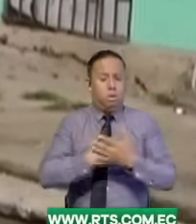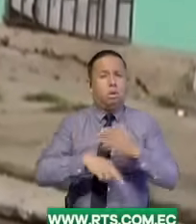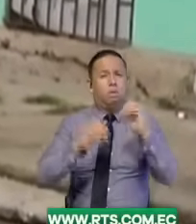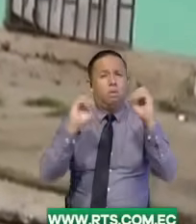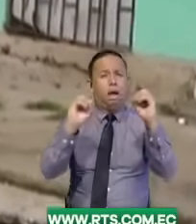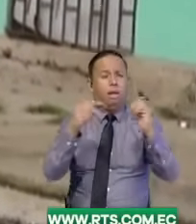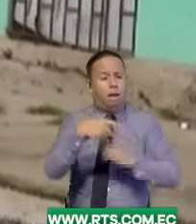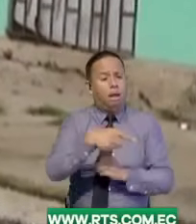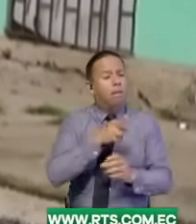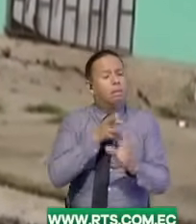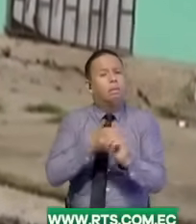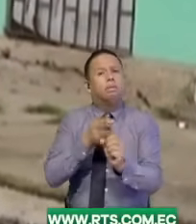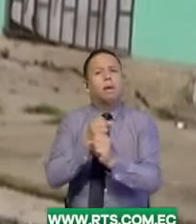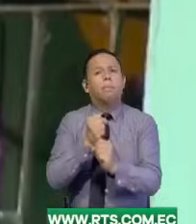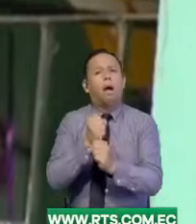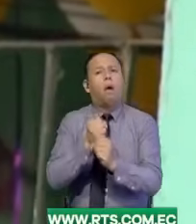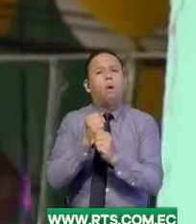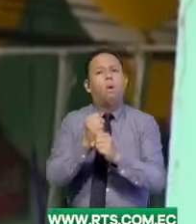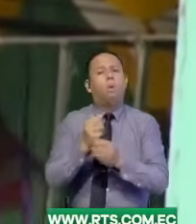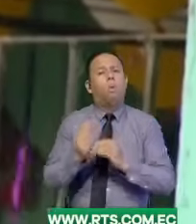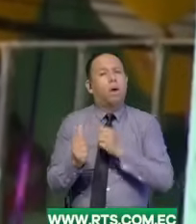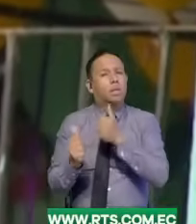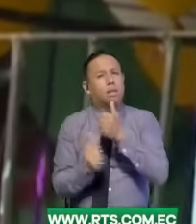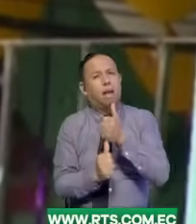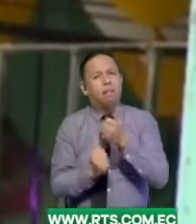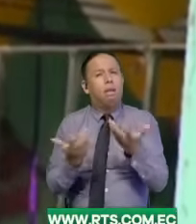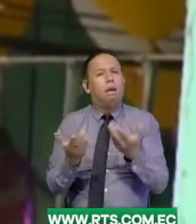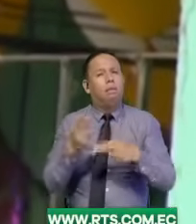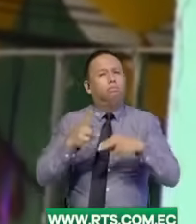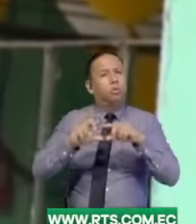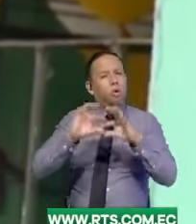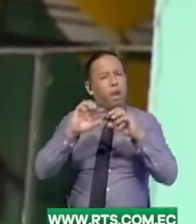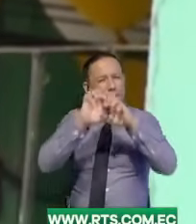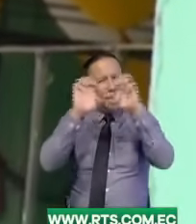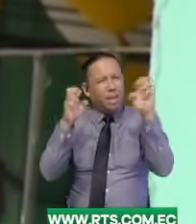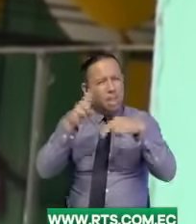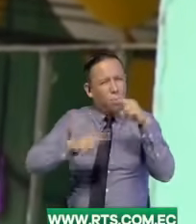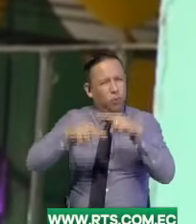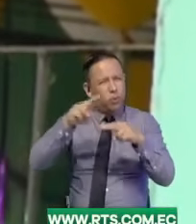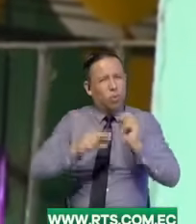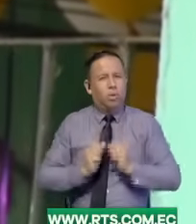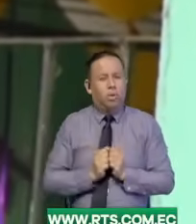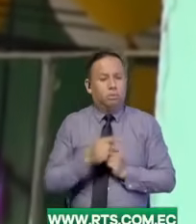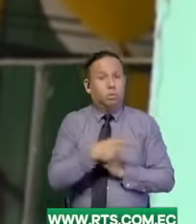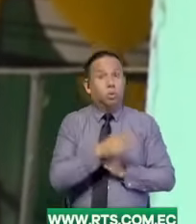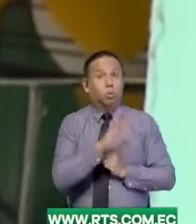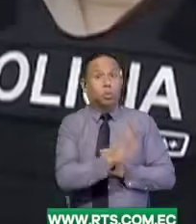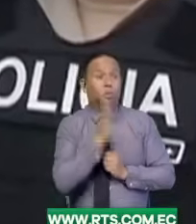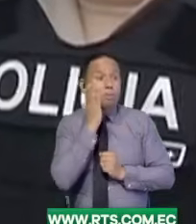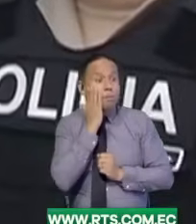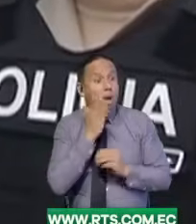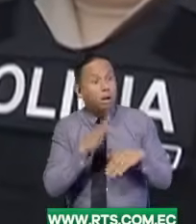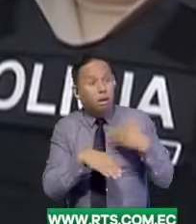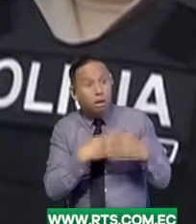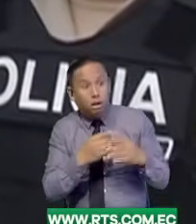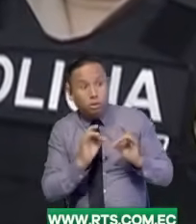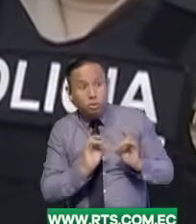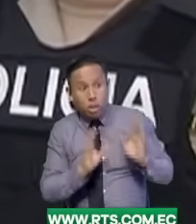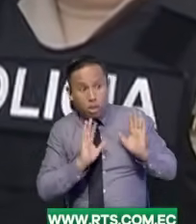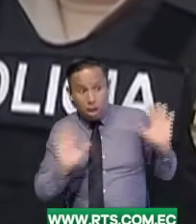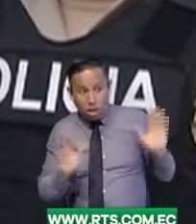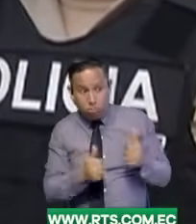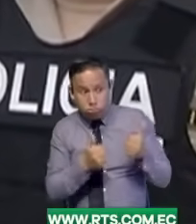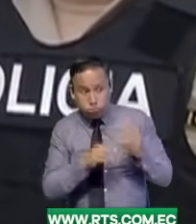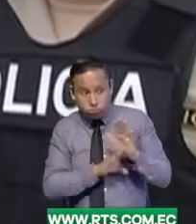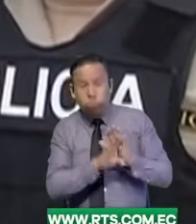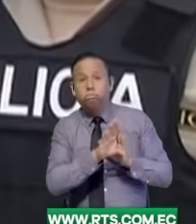asistente en una constructora. En tanto, su madre permanece fuera de peligro, informó